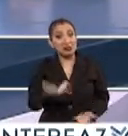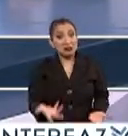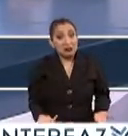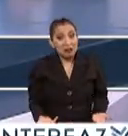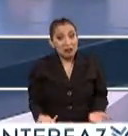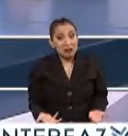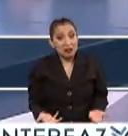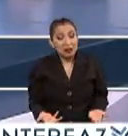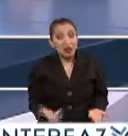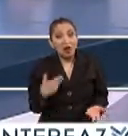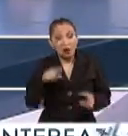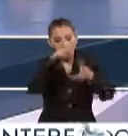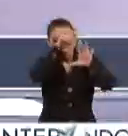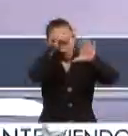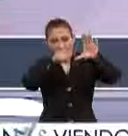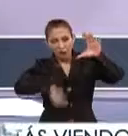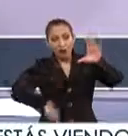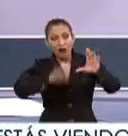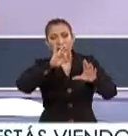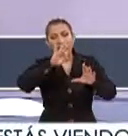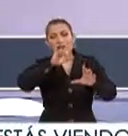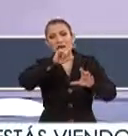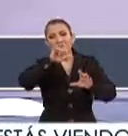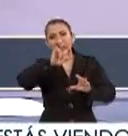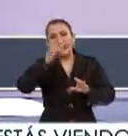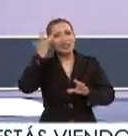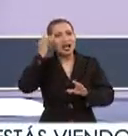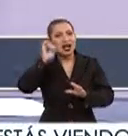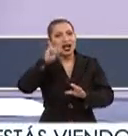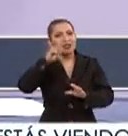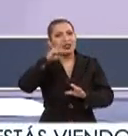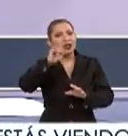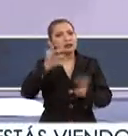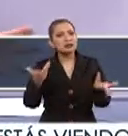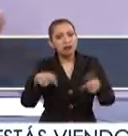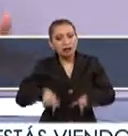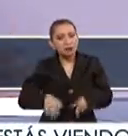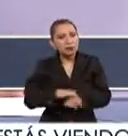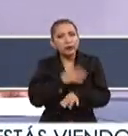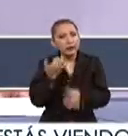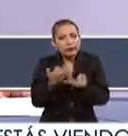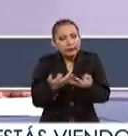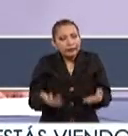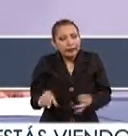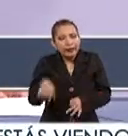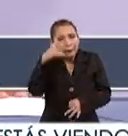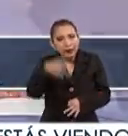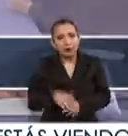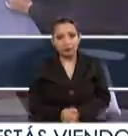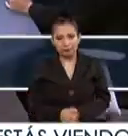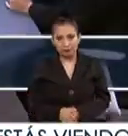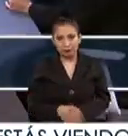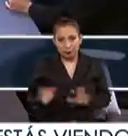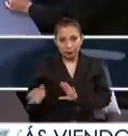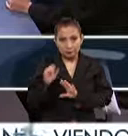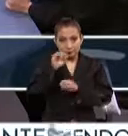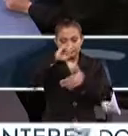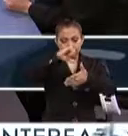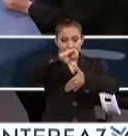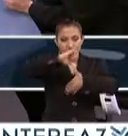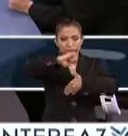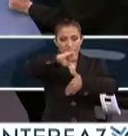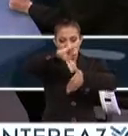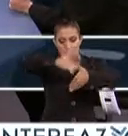temblor o la famosa falla de San Andrés. En ese sentido, ¿cómo está nuestra geología o geografía? Sí, nos podemos ir de sur a